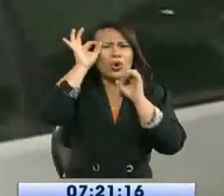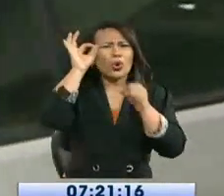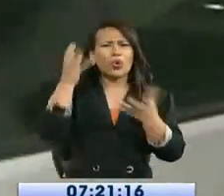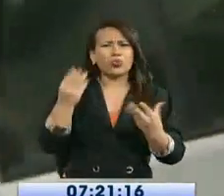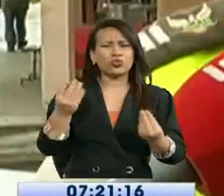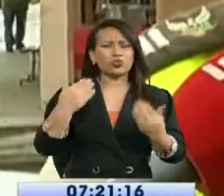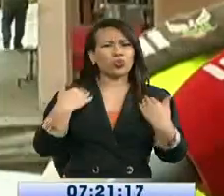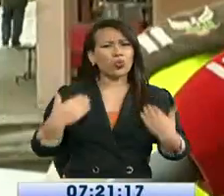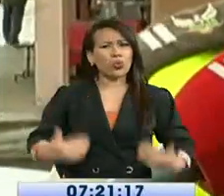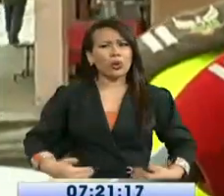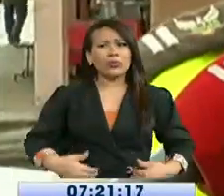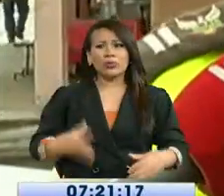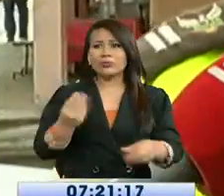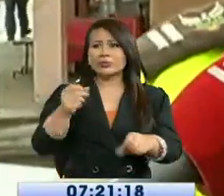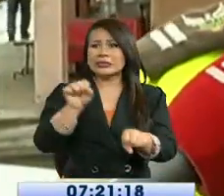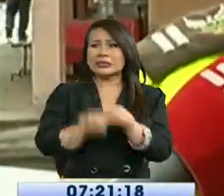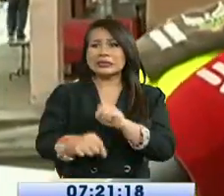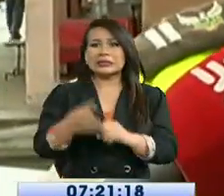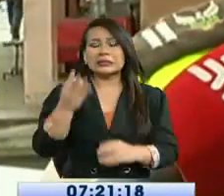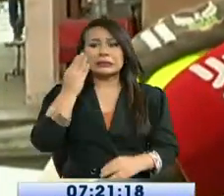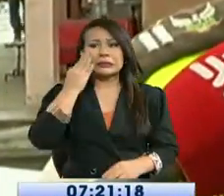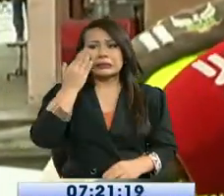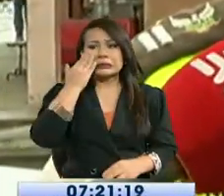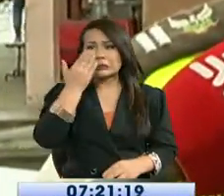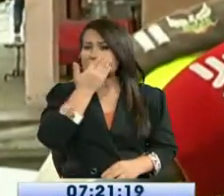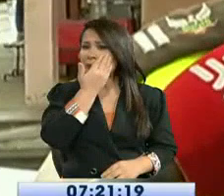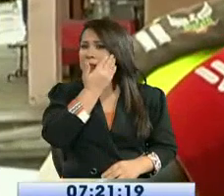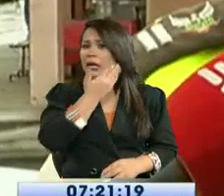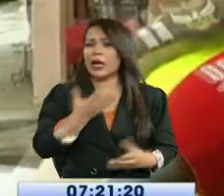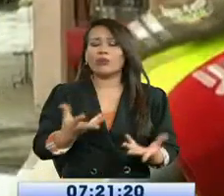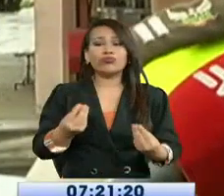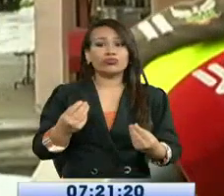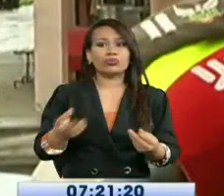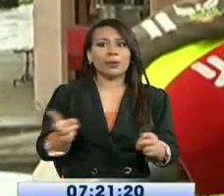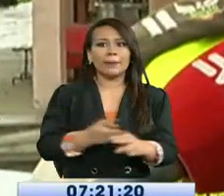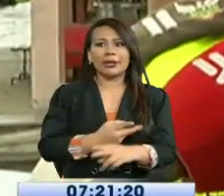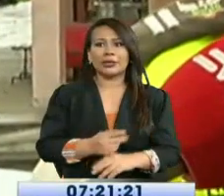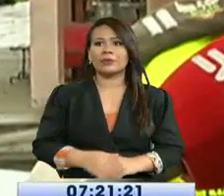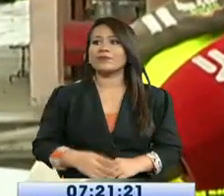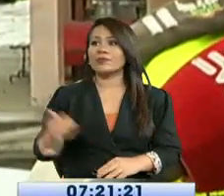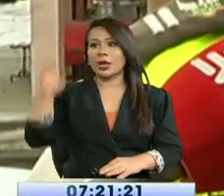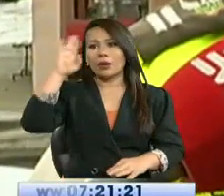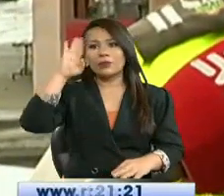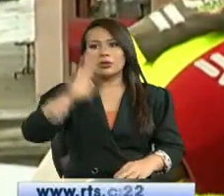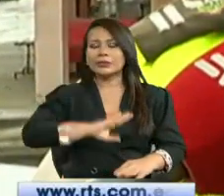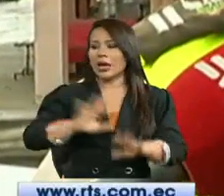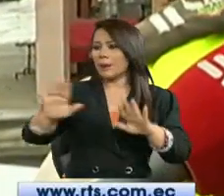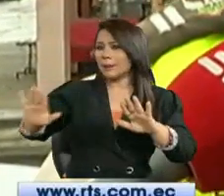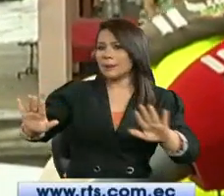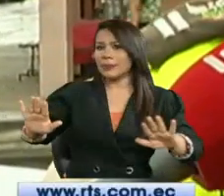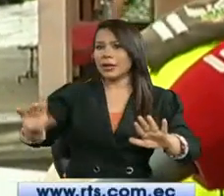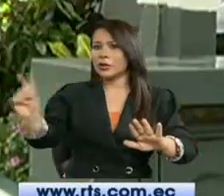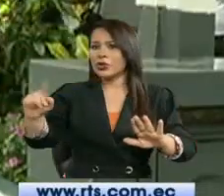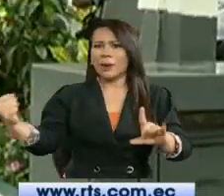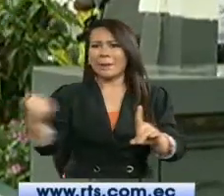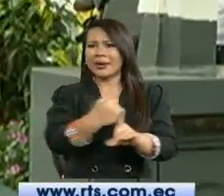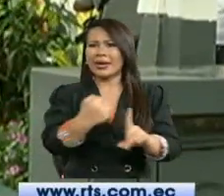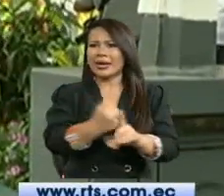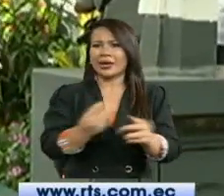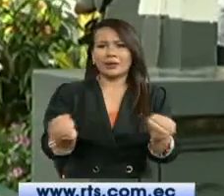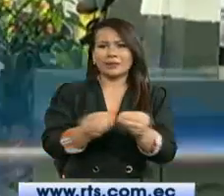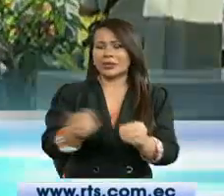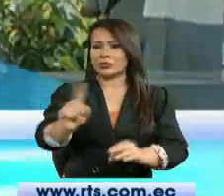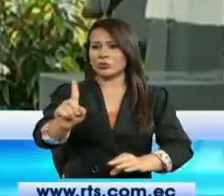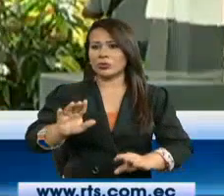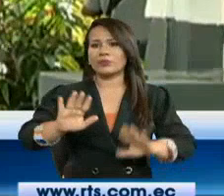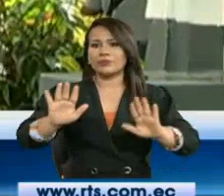en su cuerpo. Para evitar que se siga suscitando la agresión, la unidad policial interviene inmediatamente y se lo